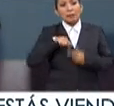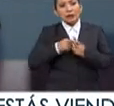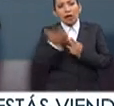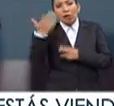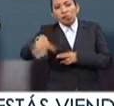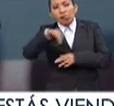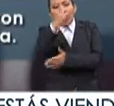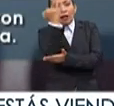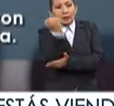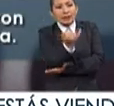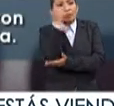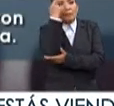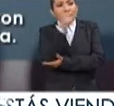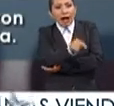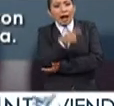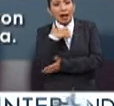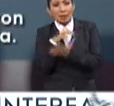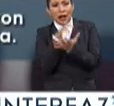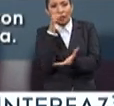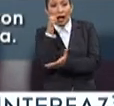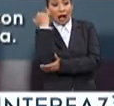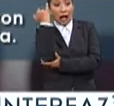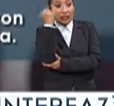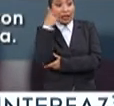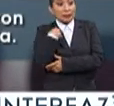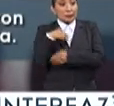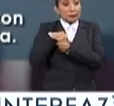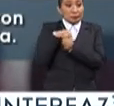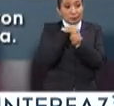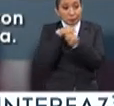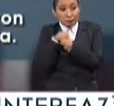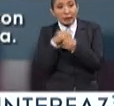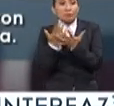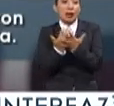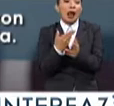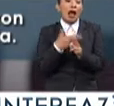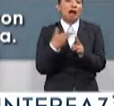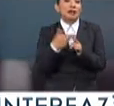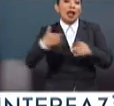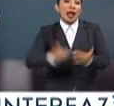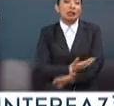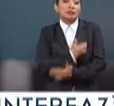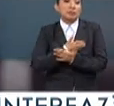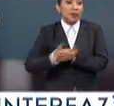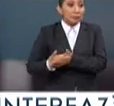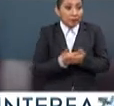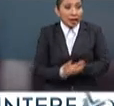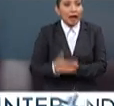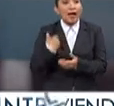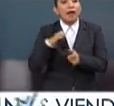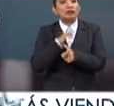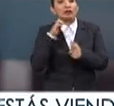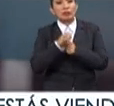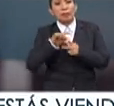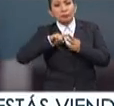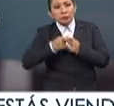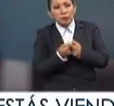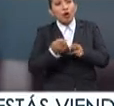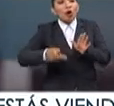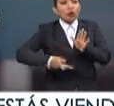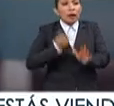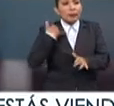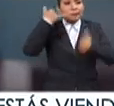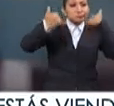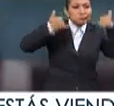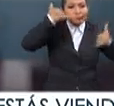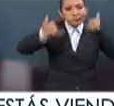balada pop además quita son esta casa cambios en los patrones nuestras pinturas también andaban chiquitas